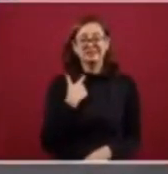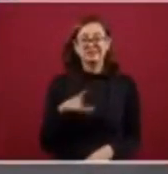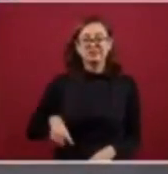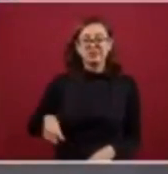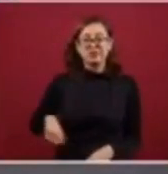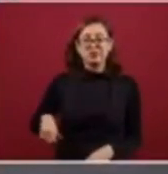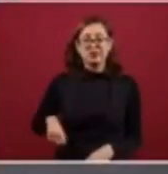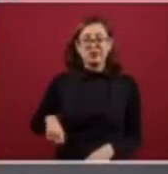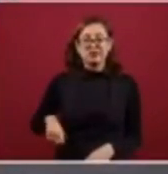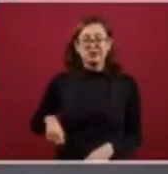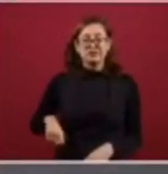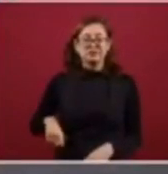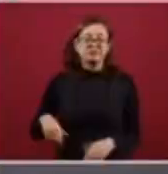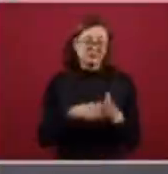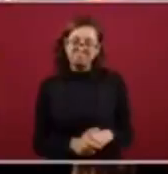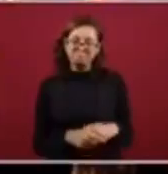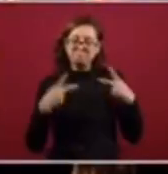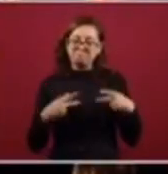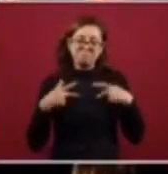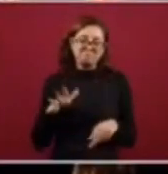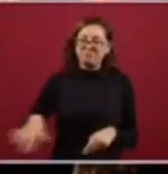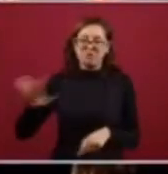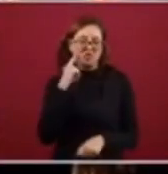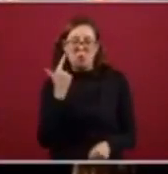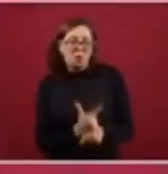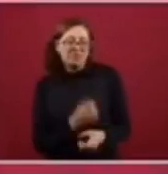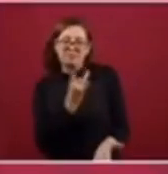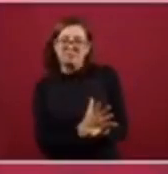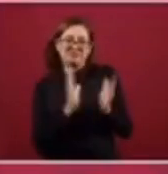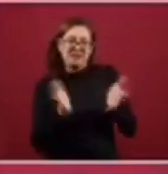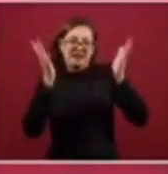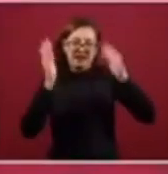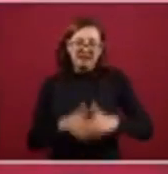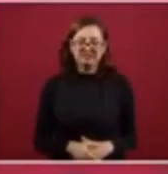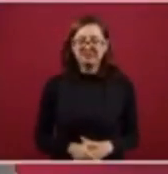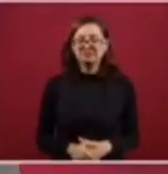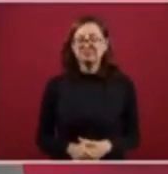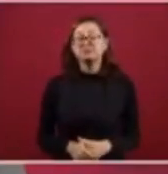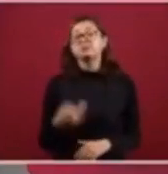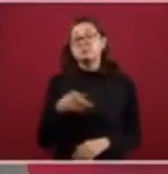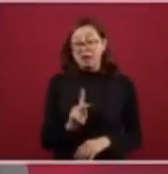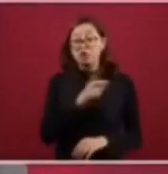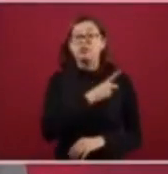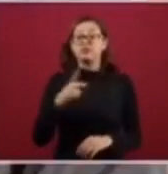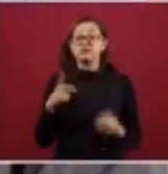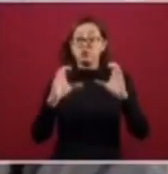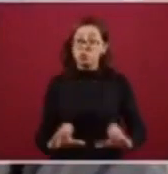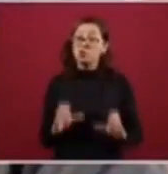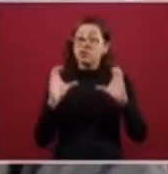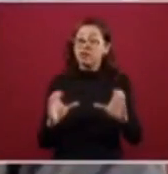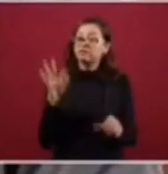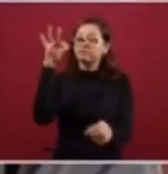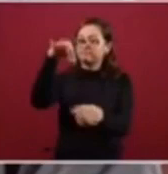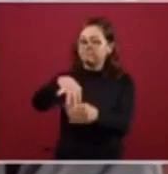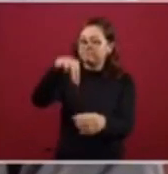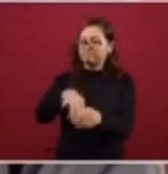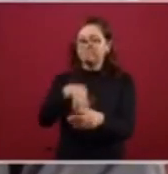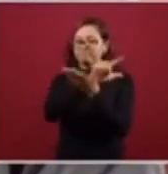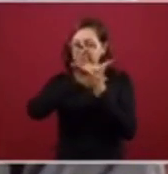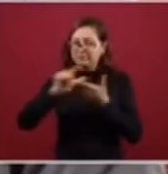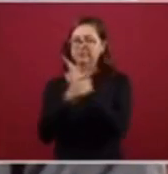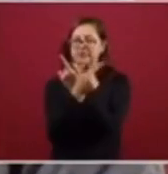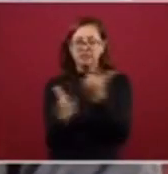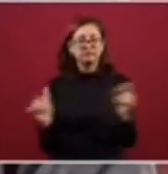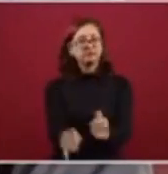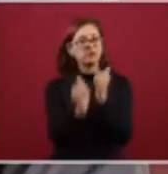de la política neoliberal. Y lo único que hay que cuidar, apúntele, es bien, que el voto sea libre, que no